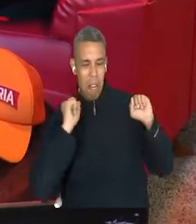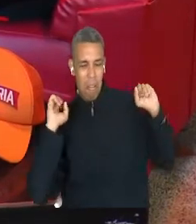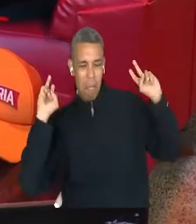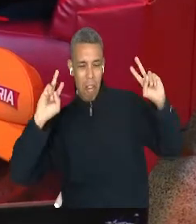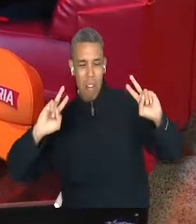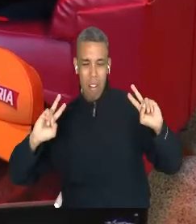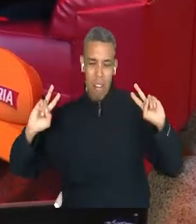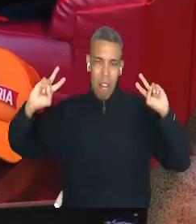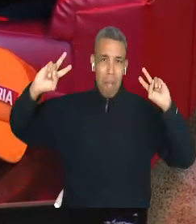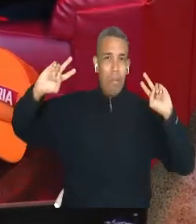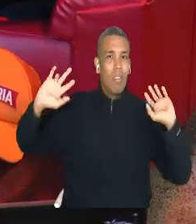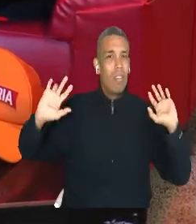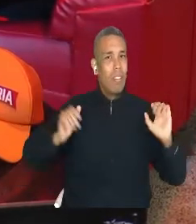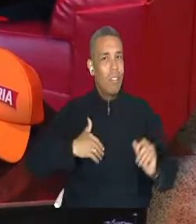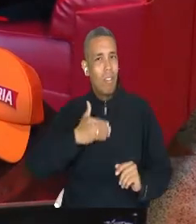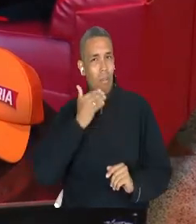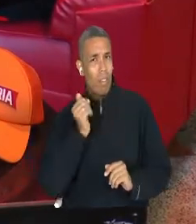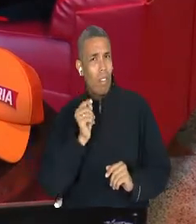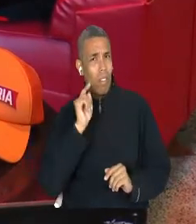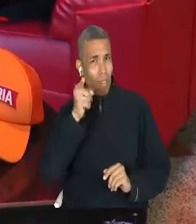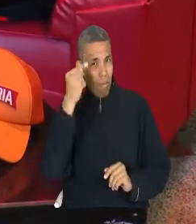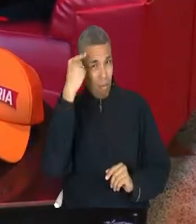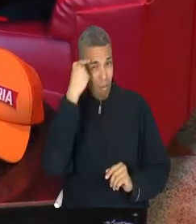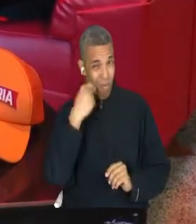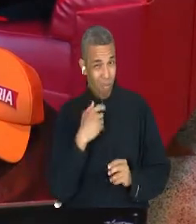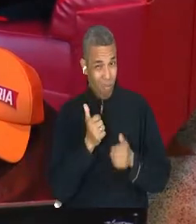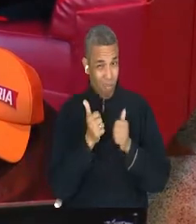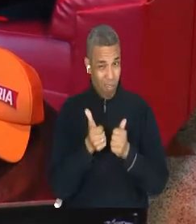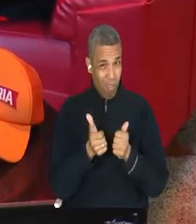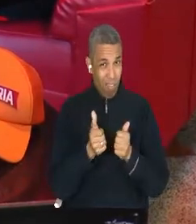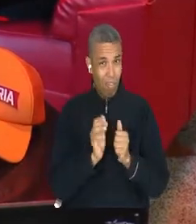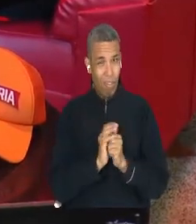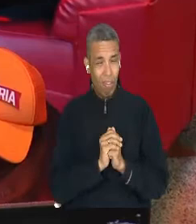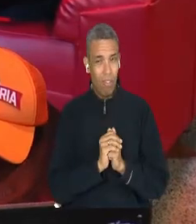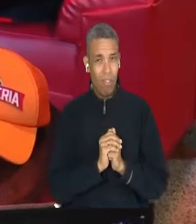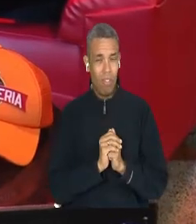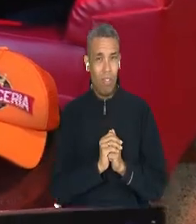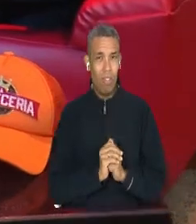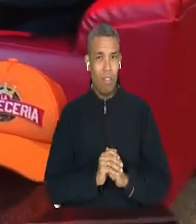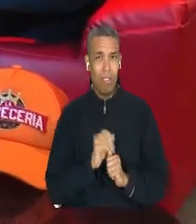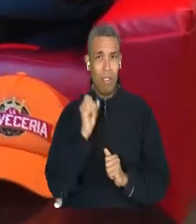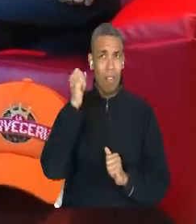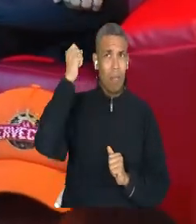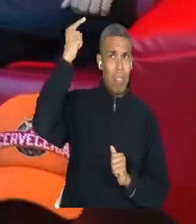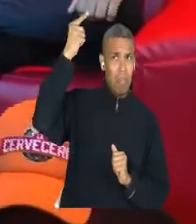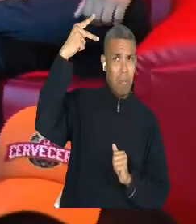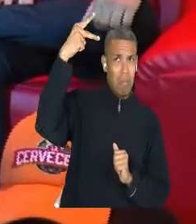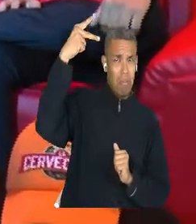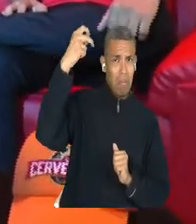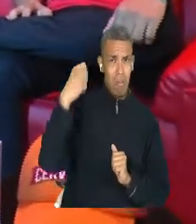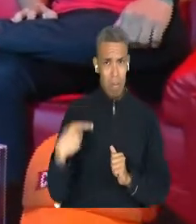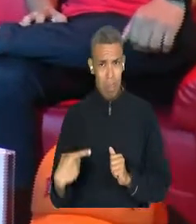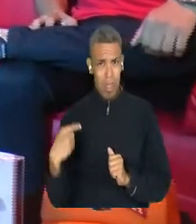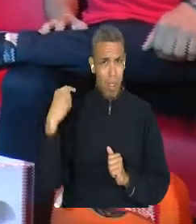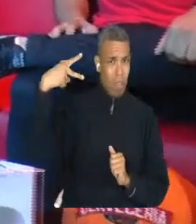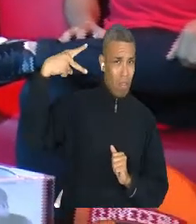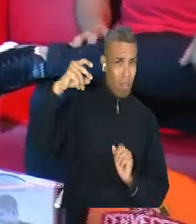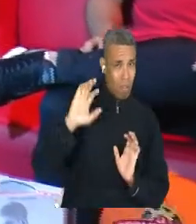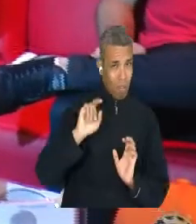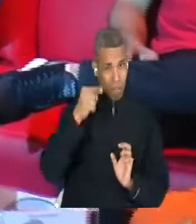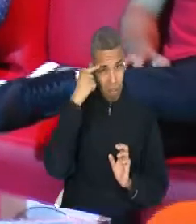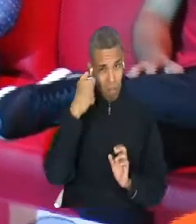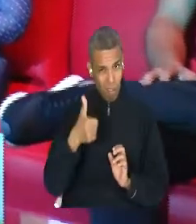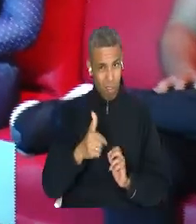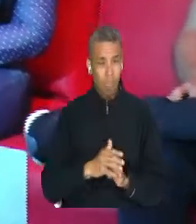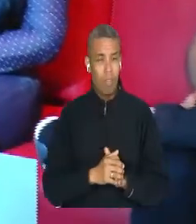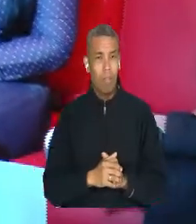ambientes en Barranca Bermeja? ¿Ha funcionado? Sí, claro que sí. La idea pues siempre ha sido tener una gran variedad